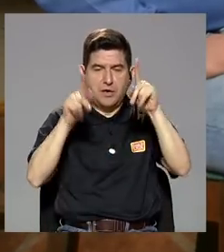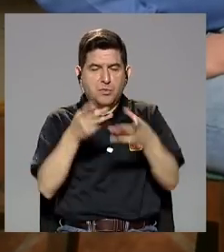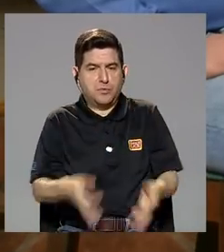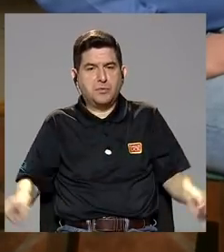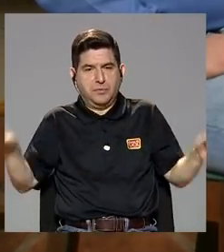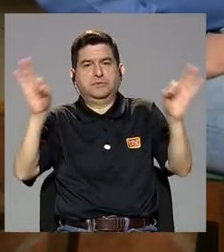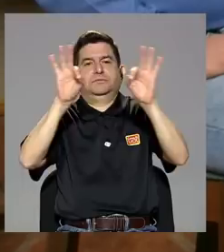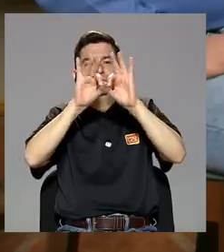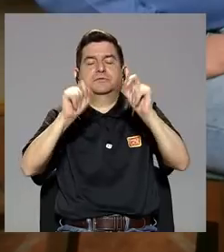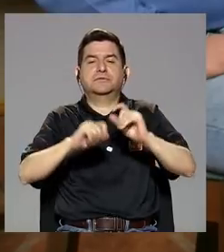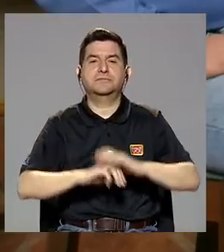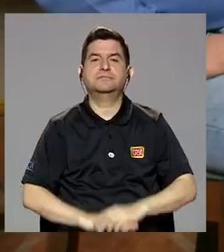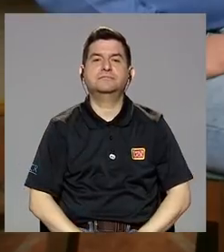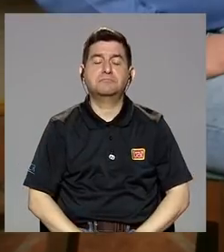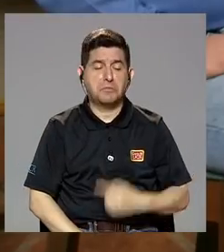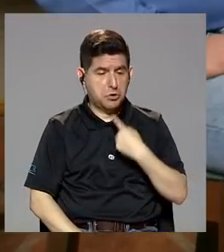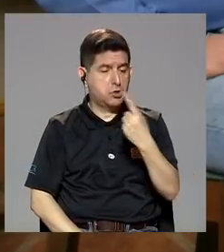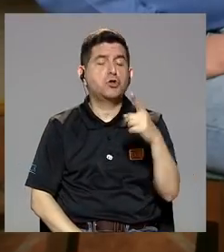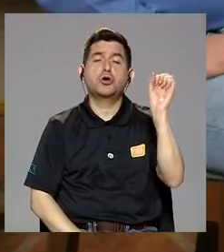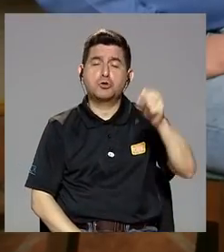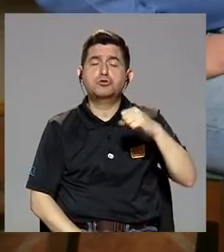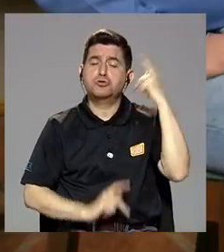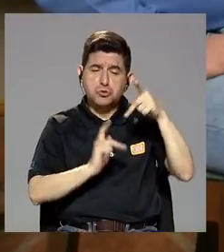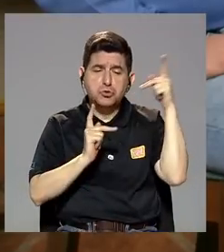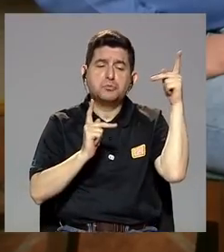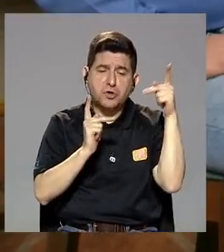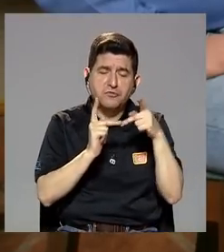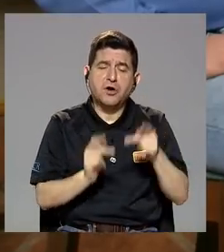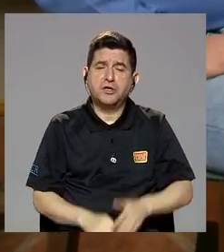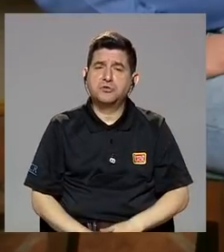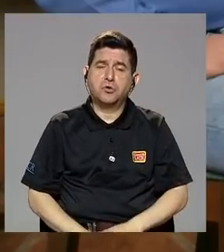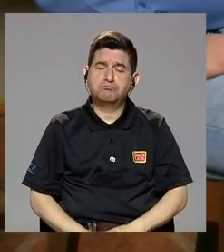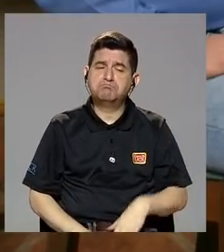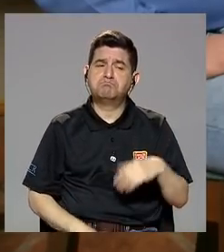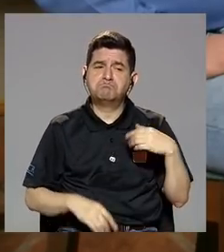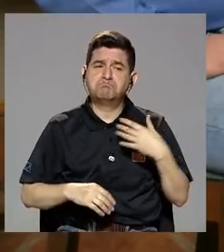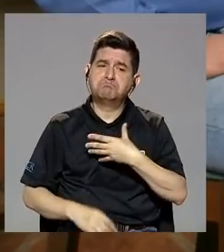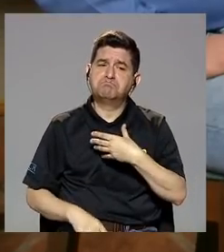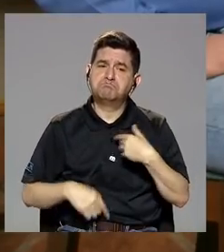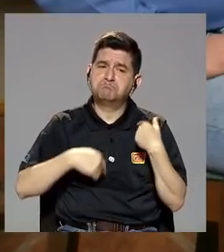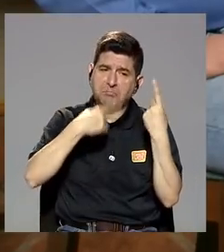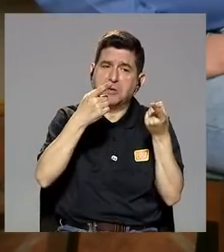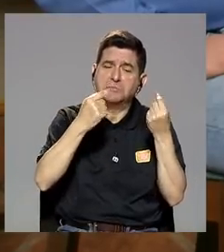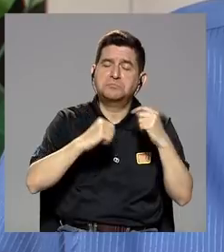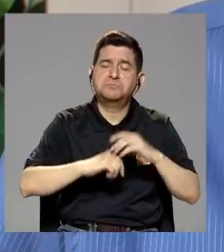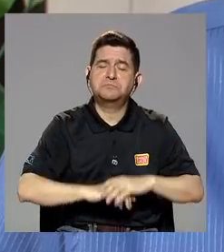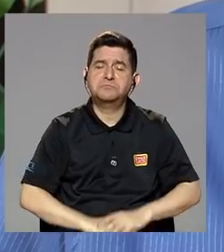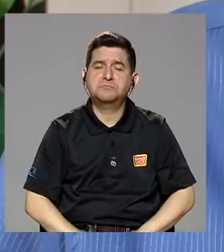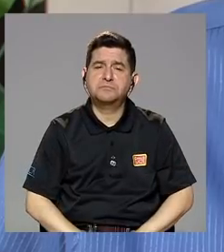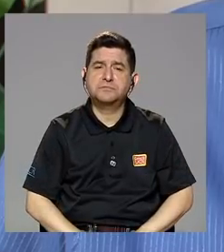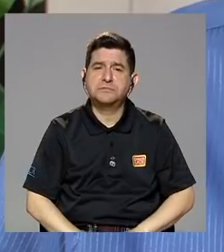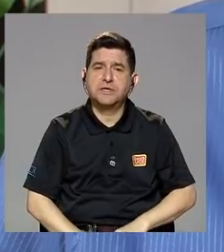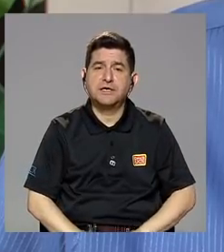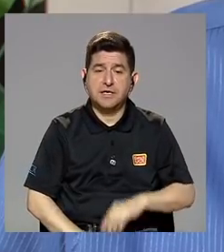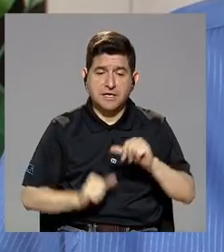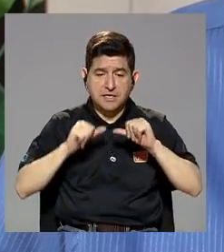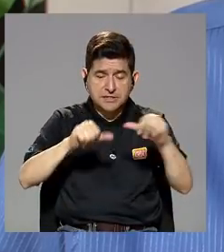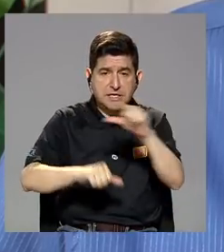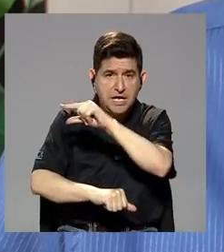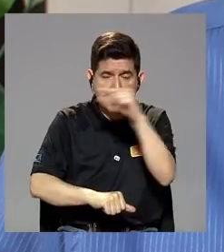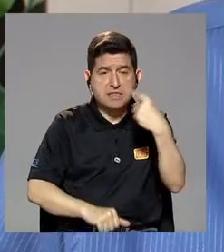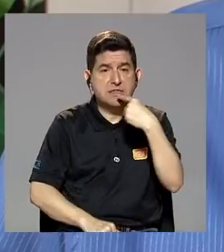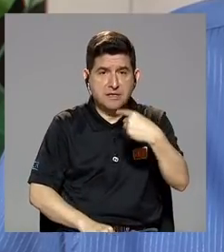destacada digamos yo digo sí perfecto vamos entonces a la semana siguiente